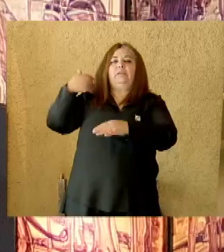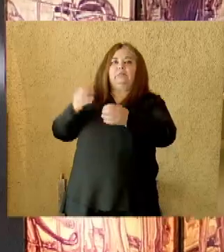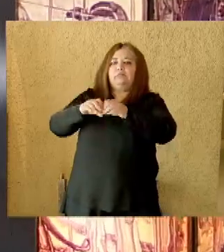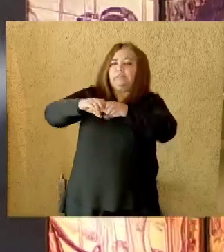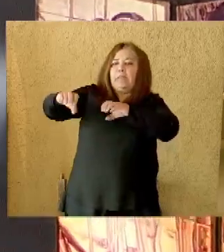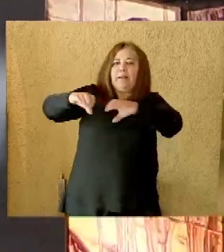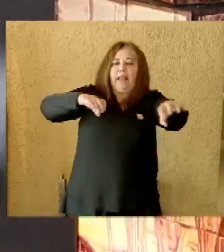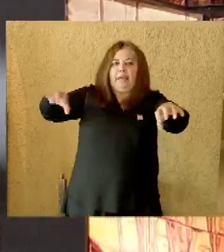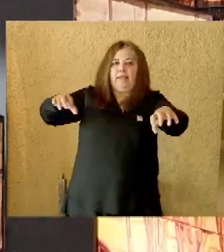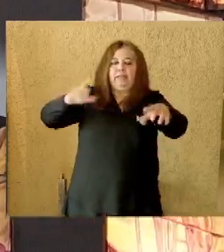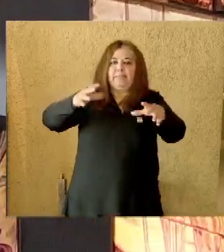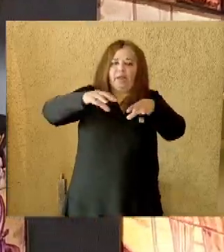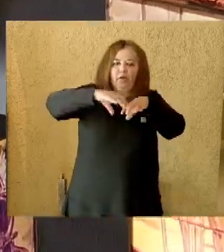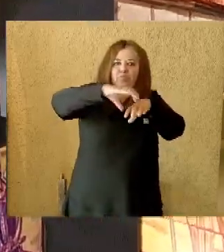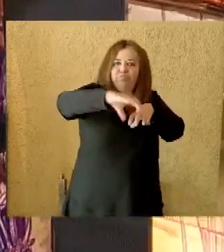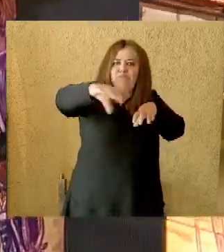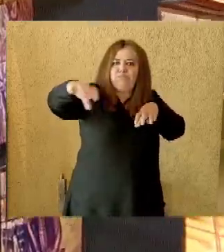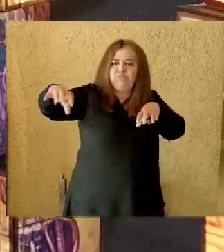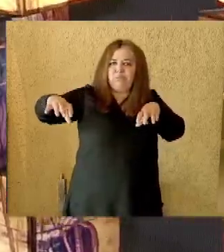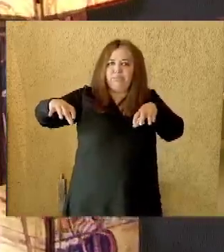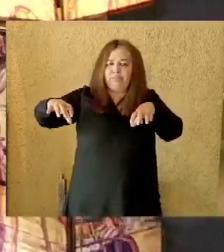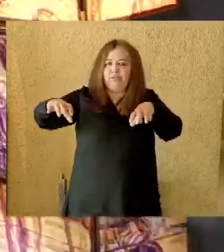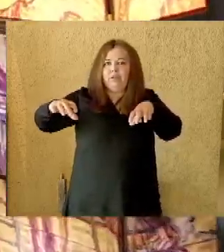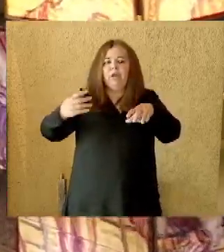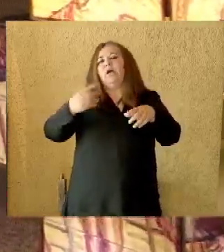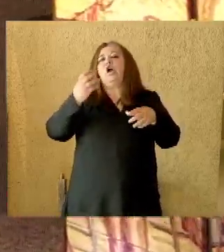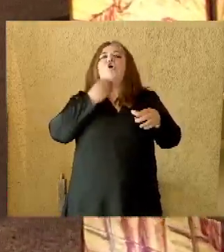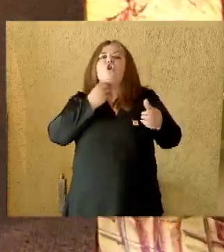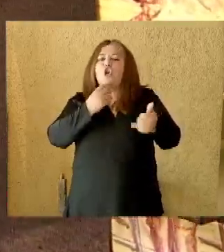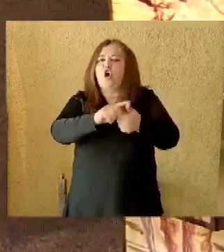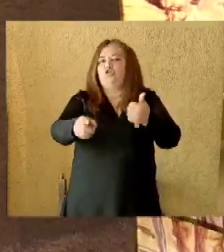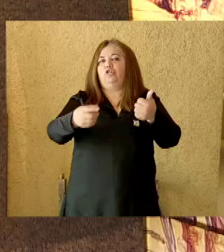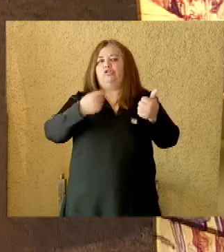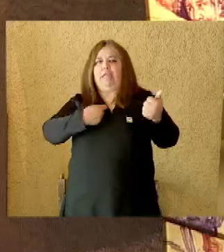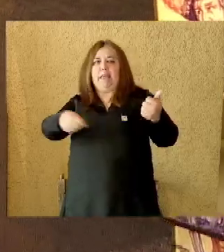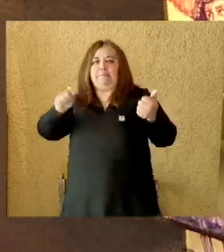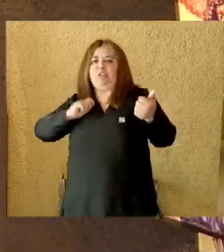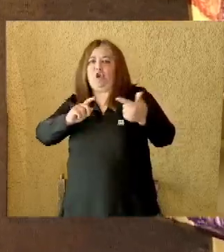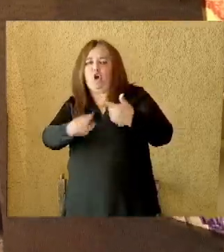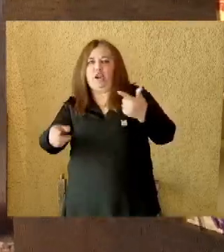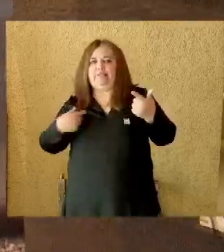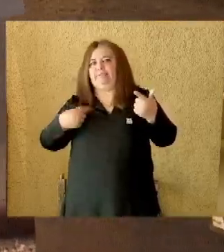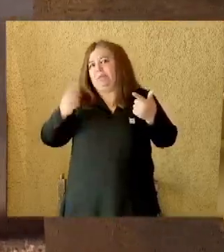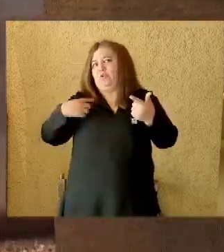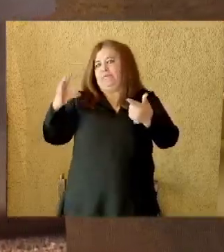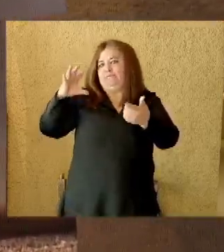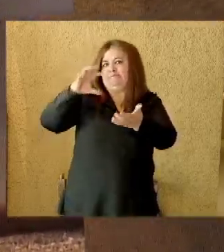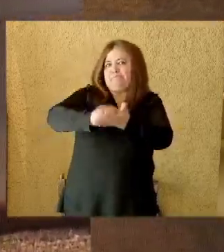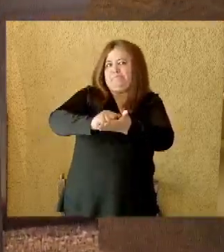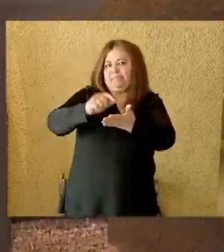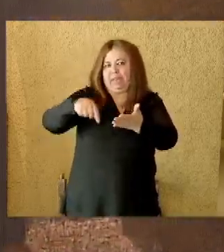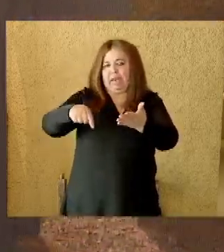en estos cubos, separada, ¿no?, entre lo que eran los criollos y los españoles colonizadores. Bueno, muy pero muy